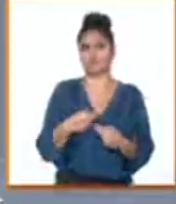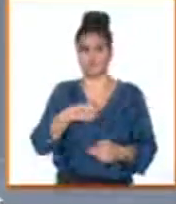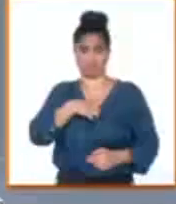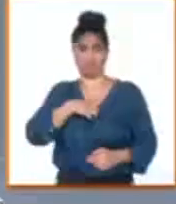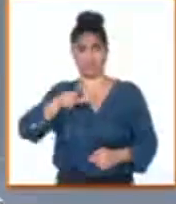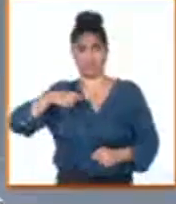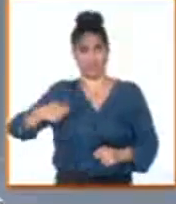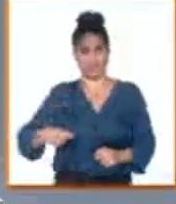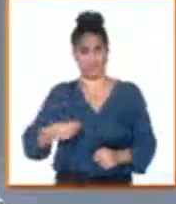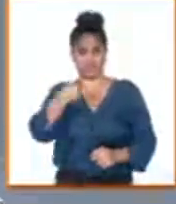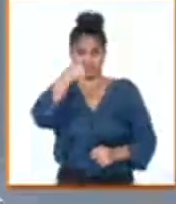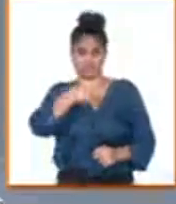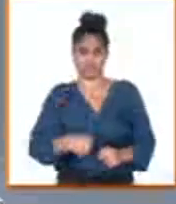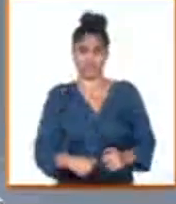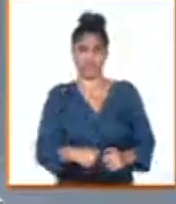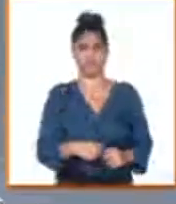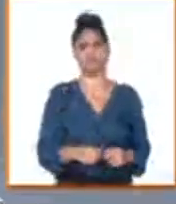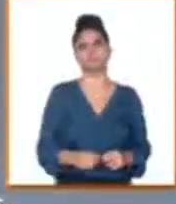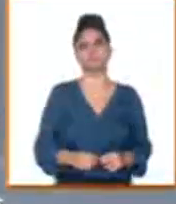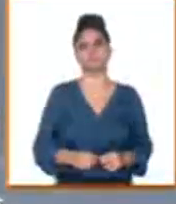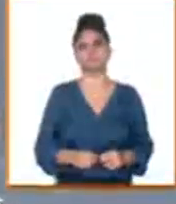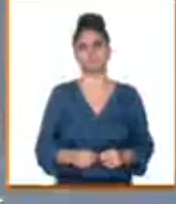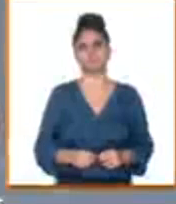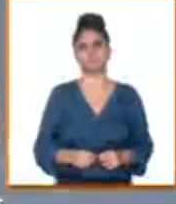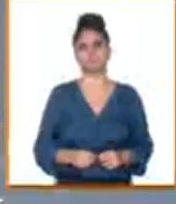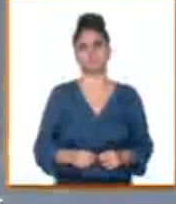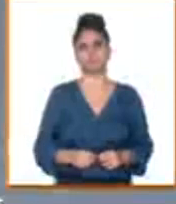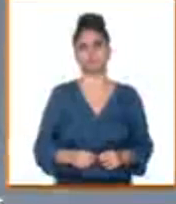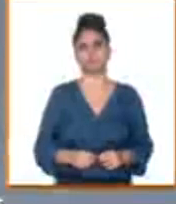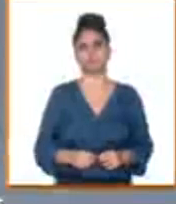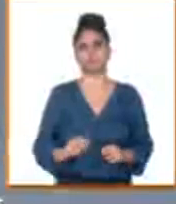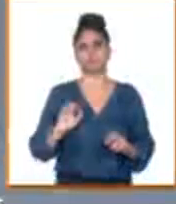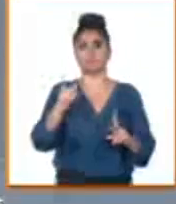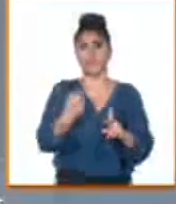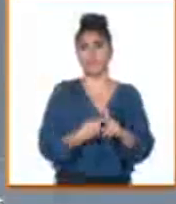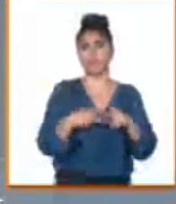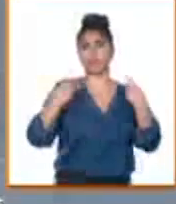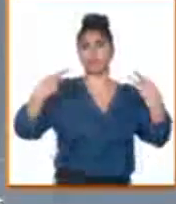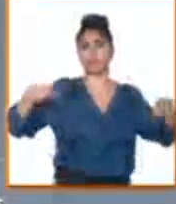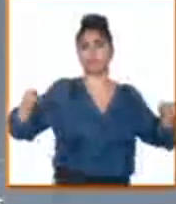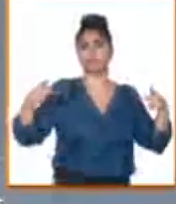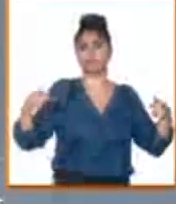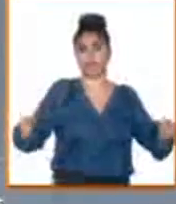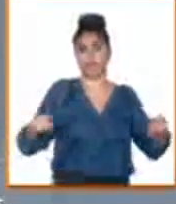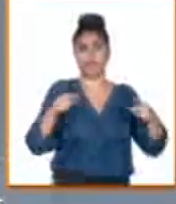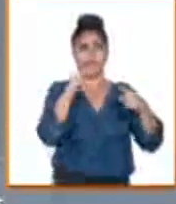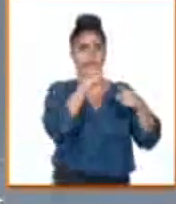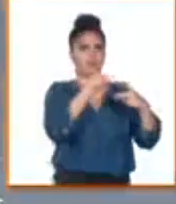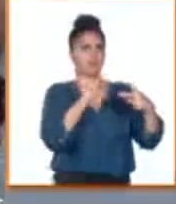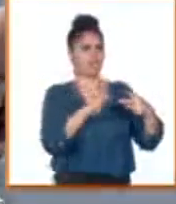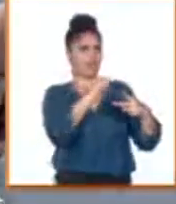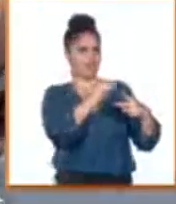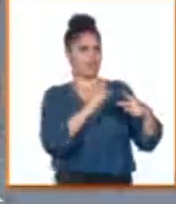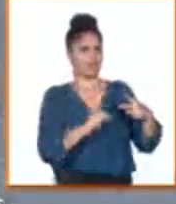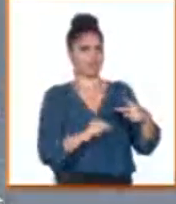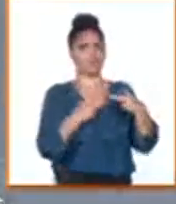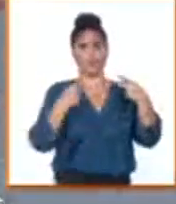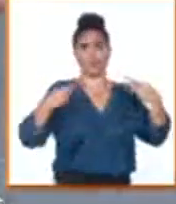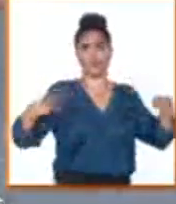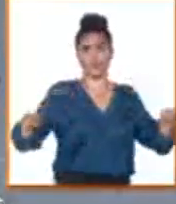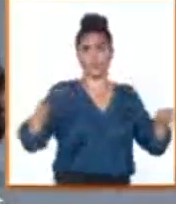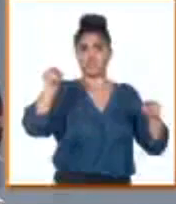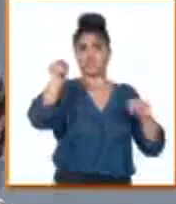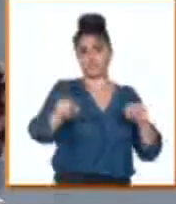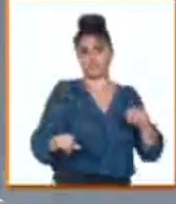Y como ciudadano también como profesional de los medios, pero que no se equivoquen las personas porque es para los dos en los dos sentidos. Es para el profesional saber